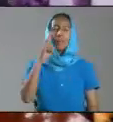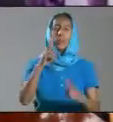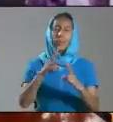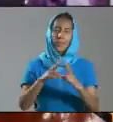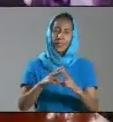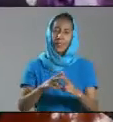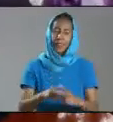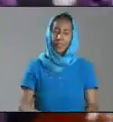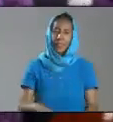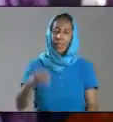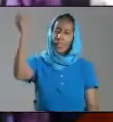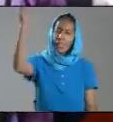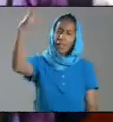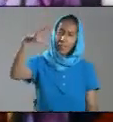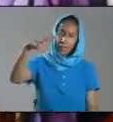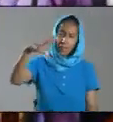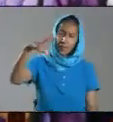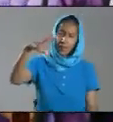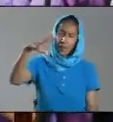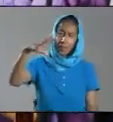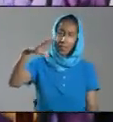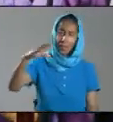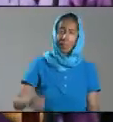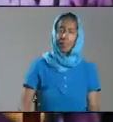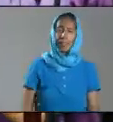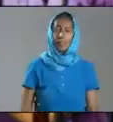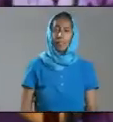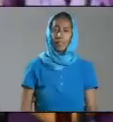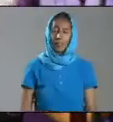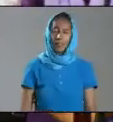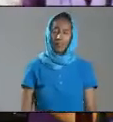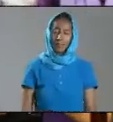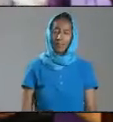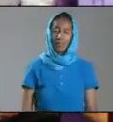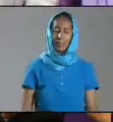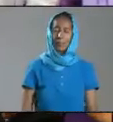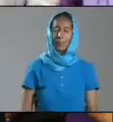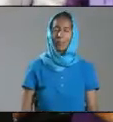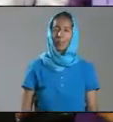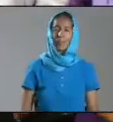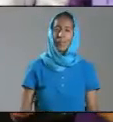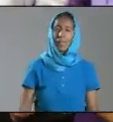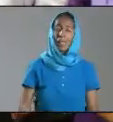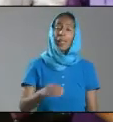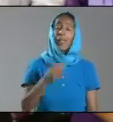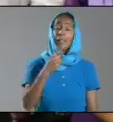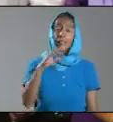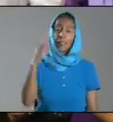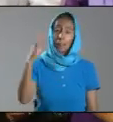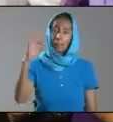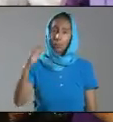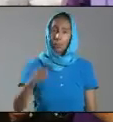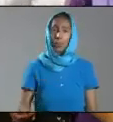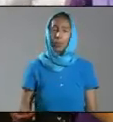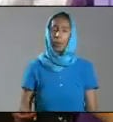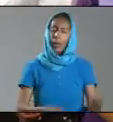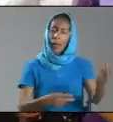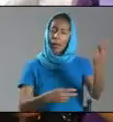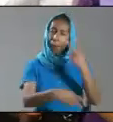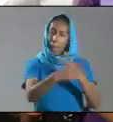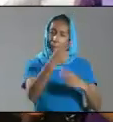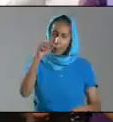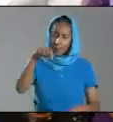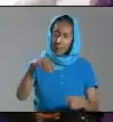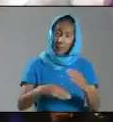quisiera venir a ponerse a cuentas con el Señor Jesucristo, a entregarle su corazón, vengas acá adelante rápidamente,